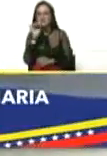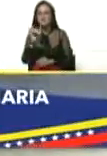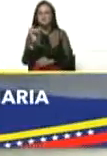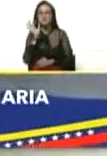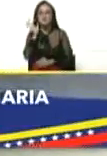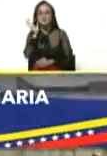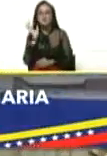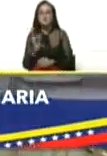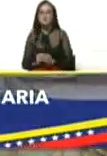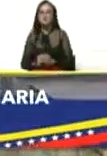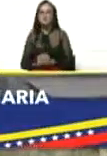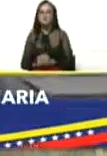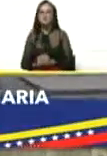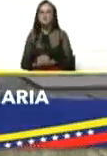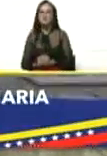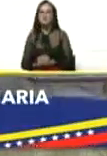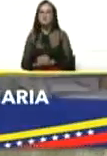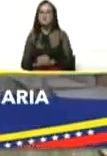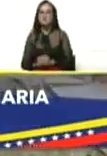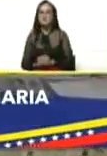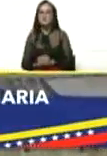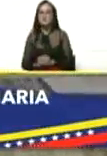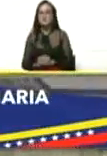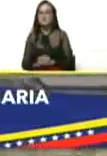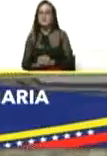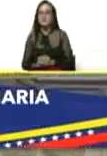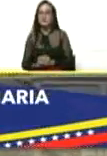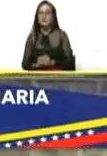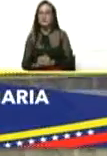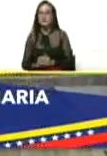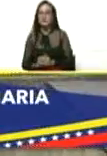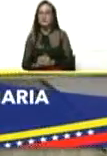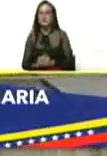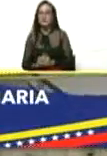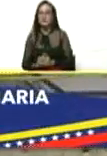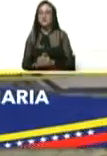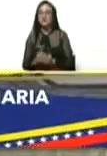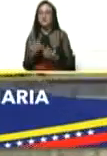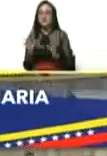mujeres. Ha sido sometida, presidente, como usted ha dicho,